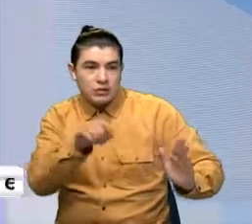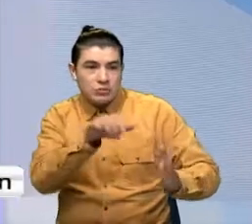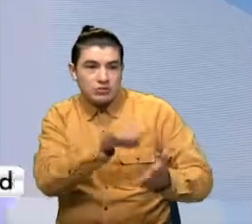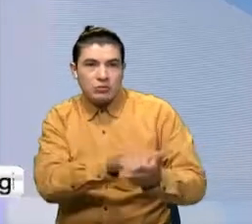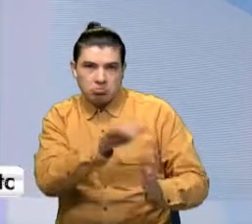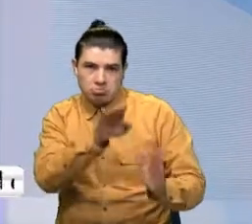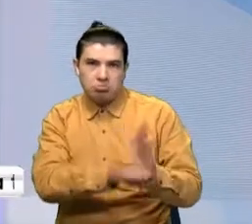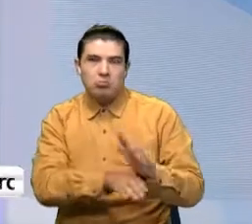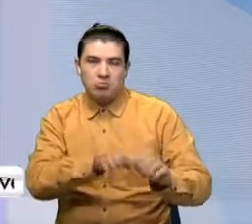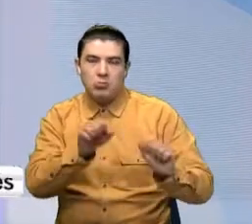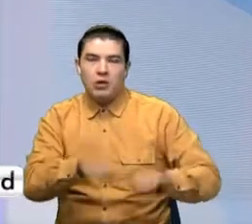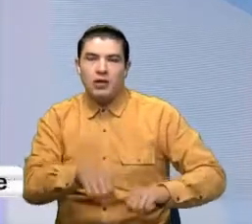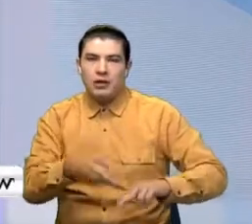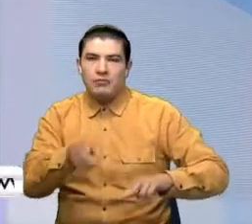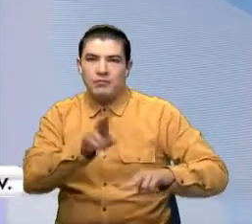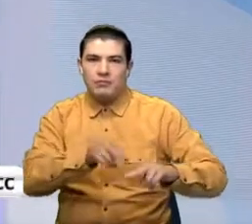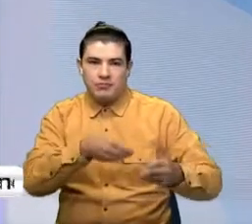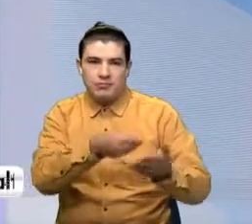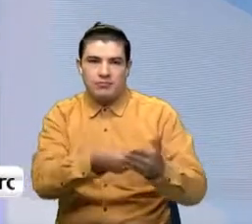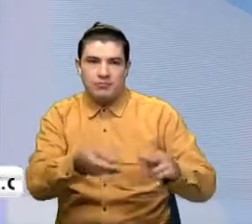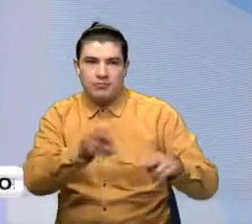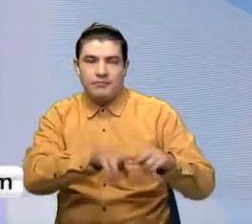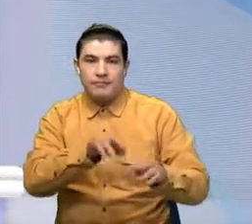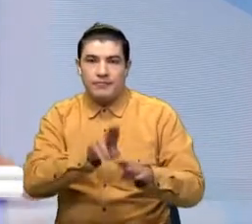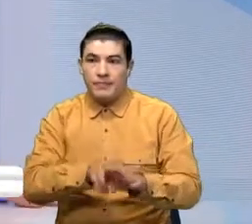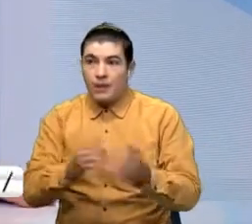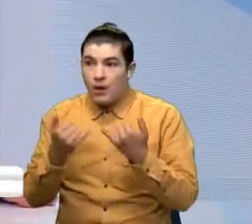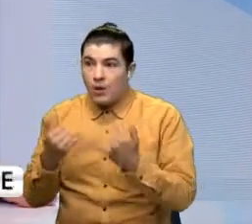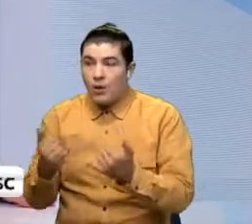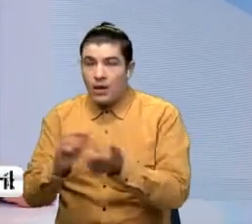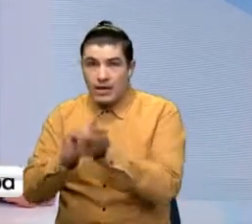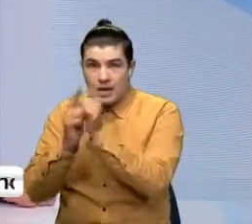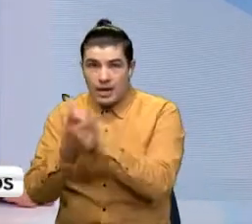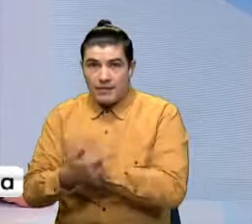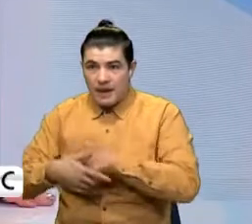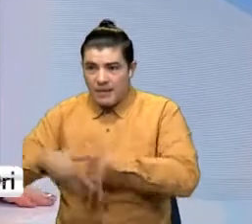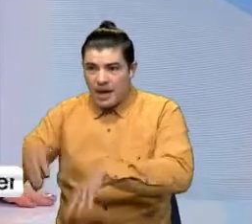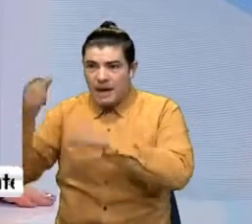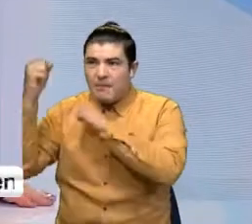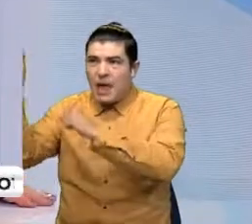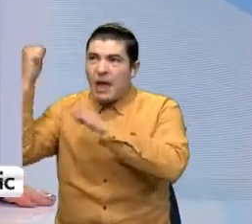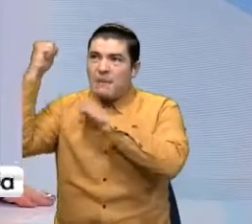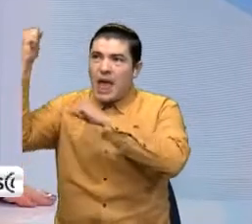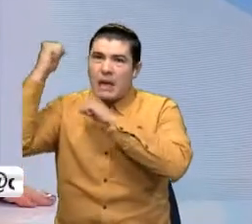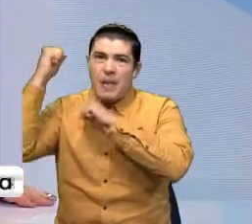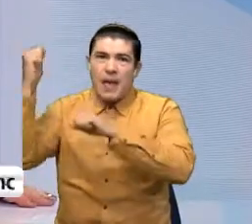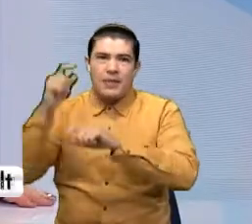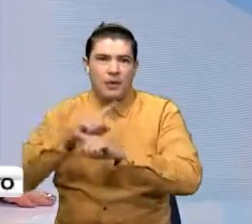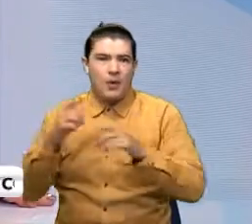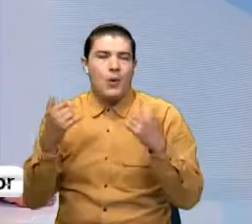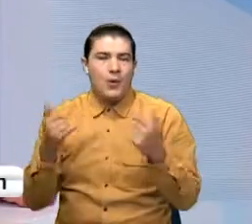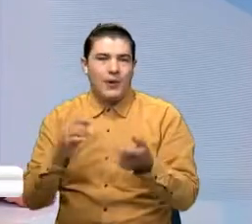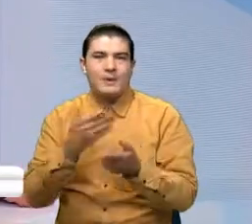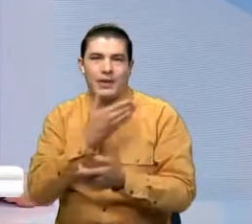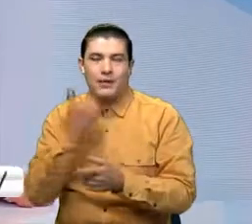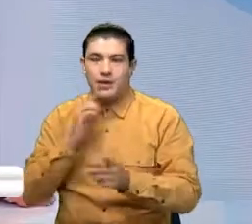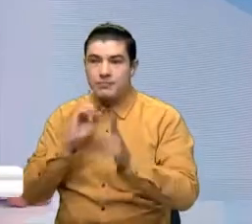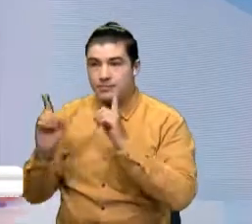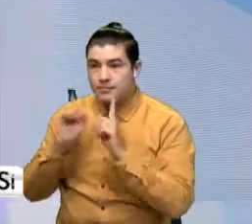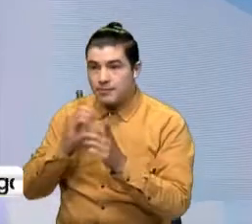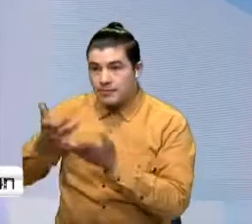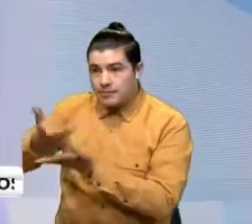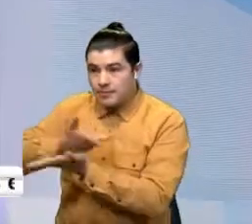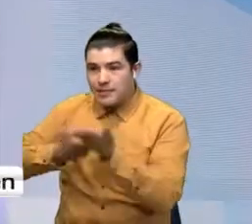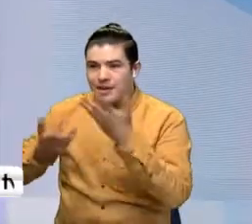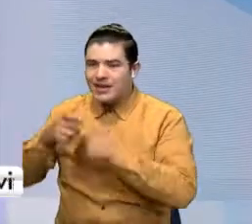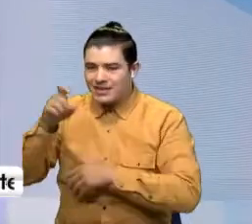Y las centrales obreras en Norte de Santander cambiaron hoy las marchas por conversatorios, en lo que socializarán los aspectos negativos de lo que consideran ellos